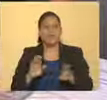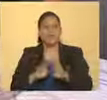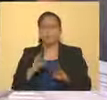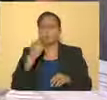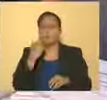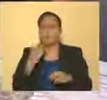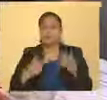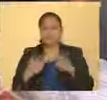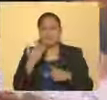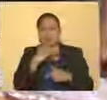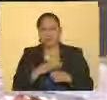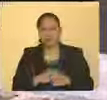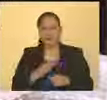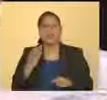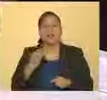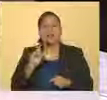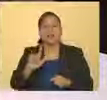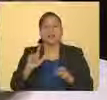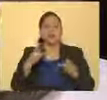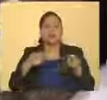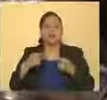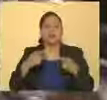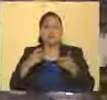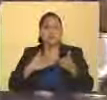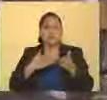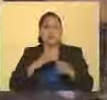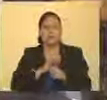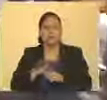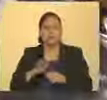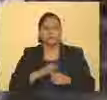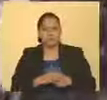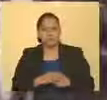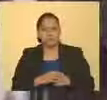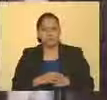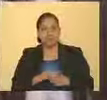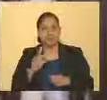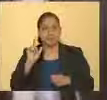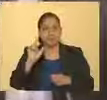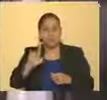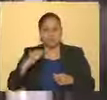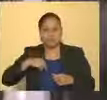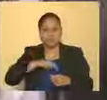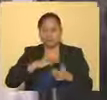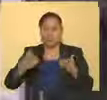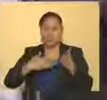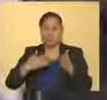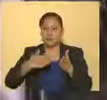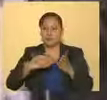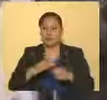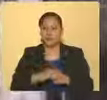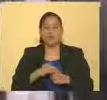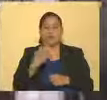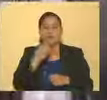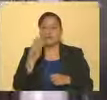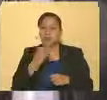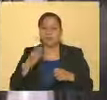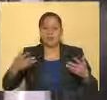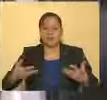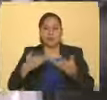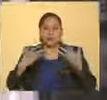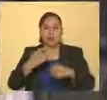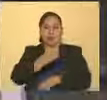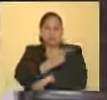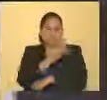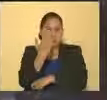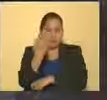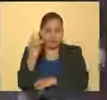leche, ¿eh? Oigan, ¿qué vamos a preparar el lunes? El lunes vamos a preparar... Ahí les va. A ver. Algo delicioso. Ensalada